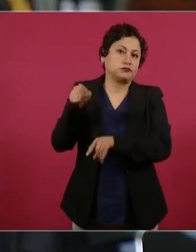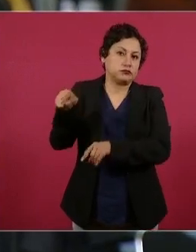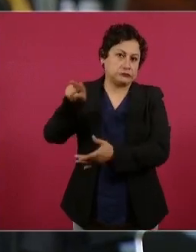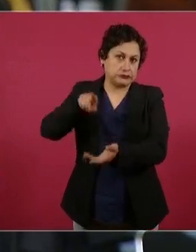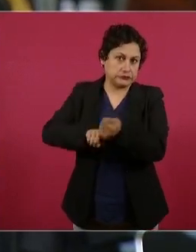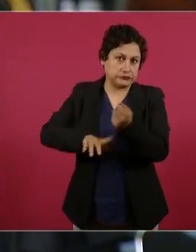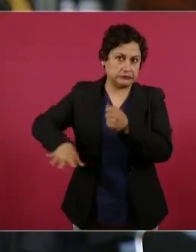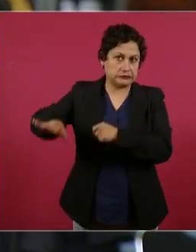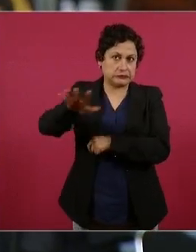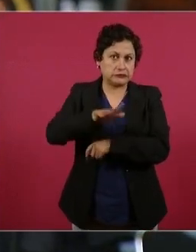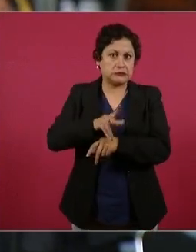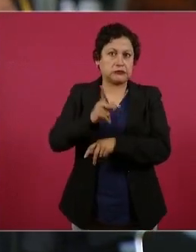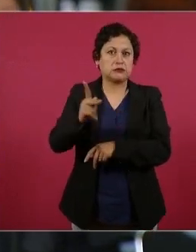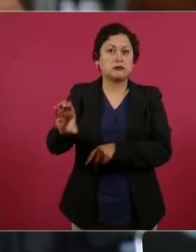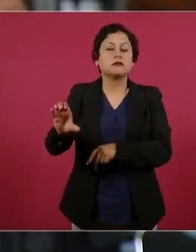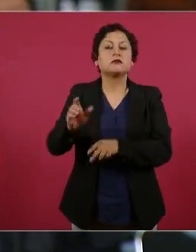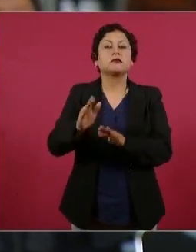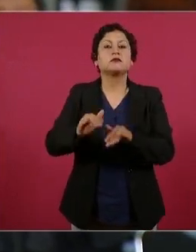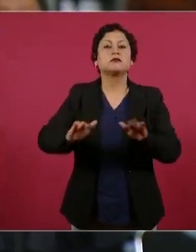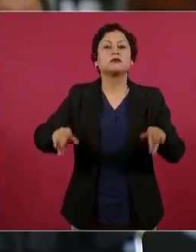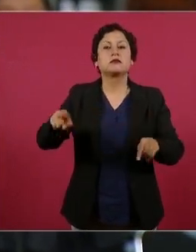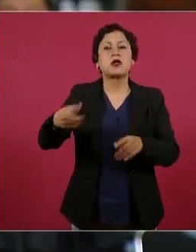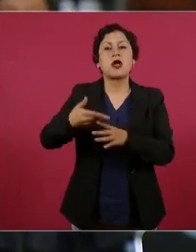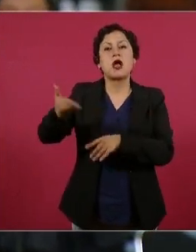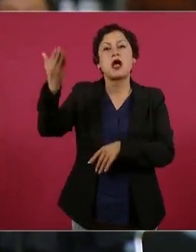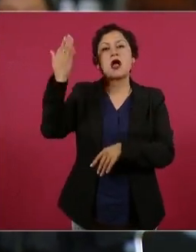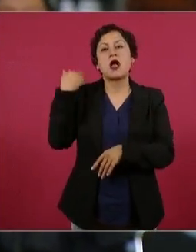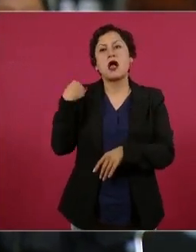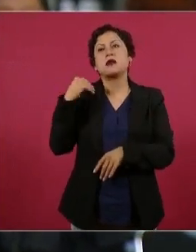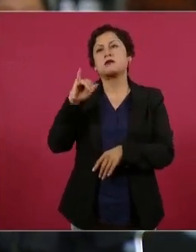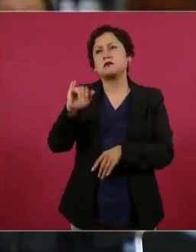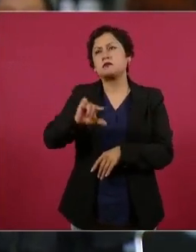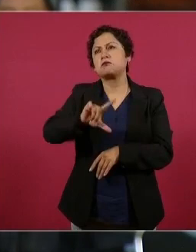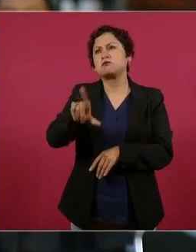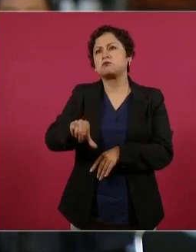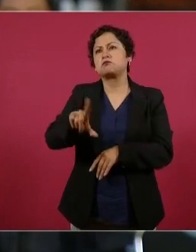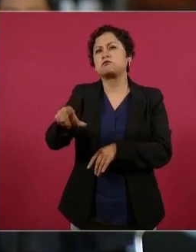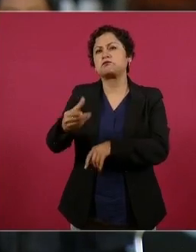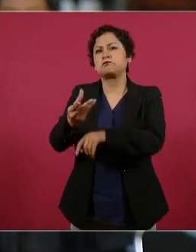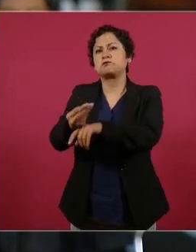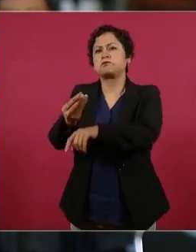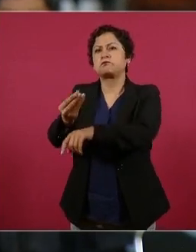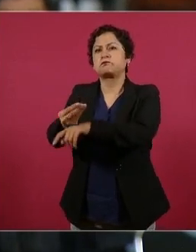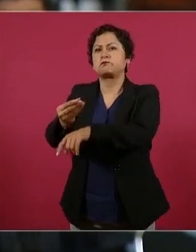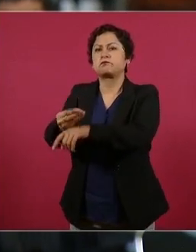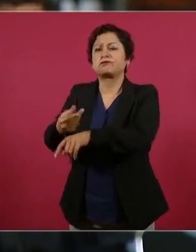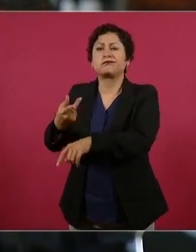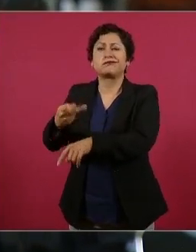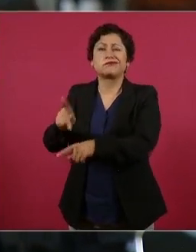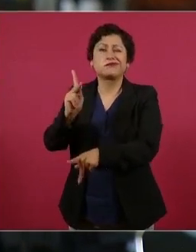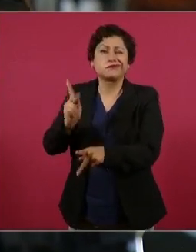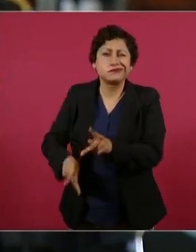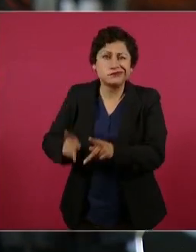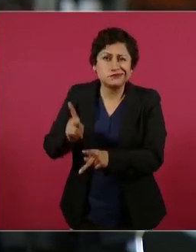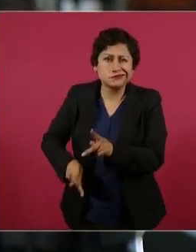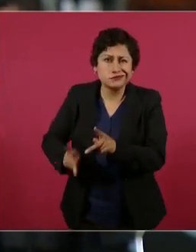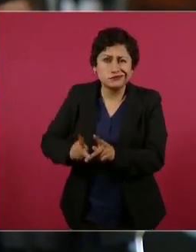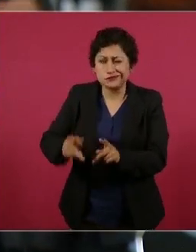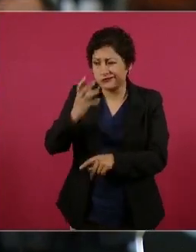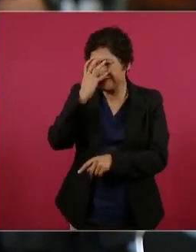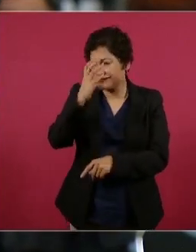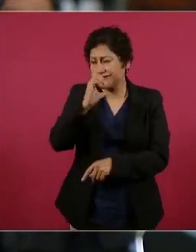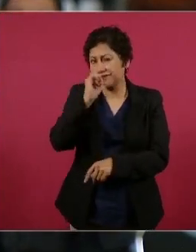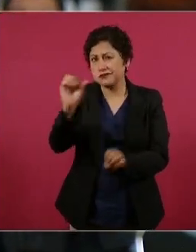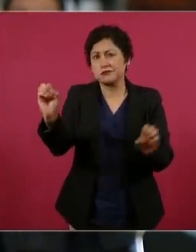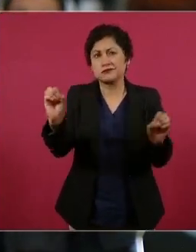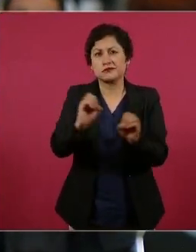que se promete la regularización, no se había logrado algo serio todavía, había habido muchas. Y se